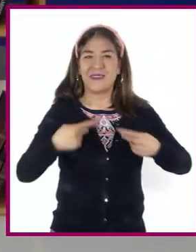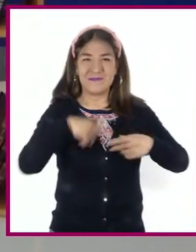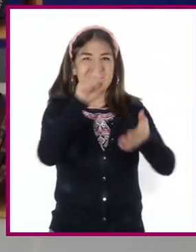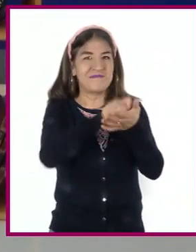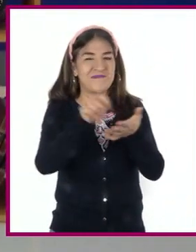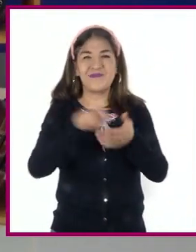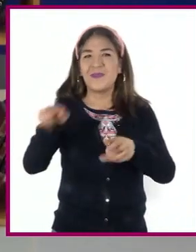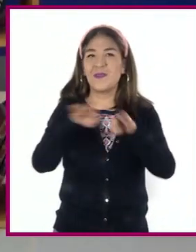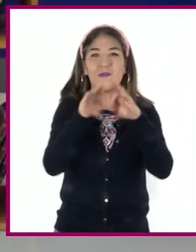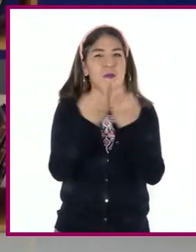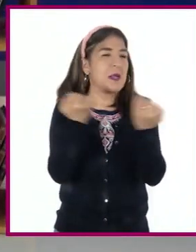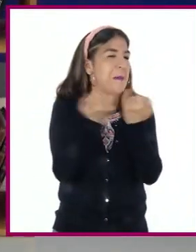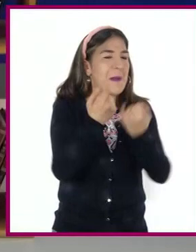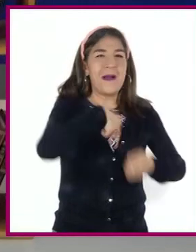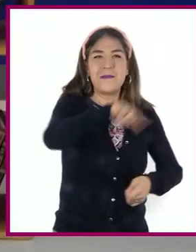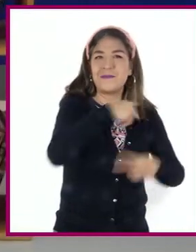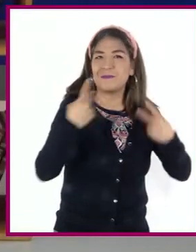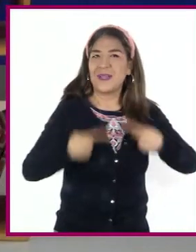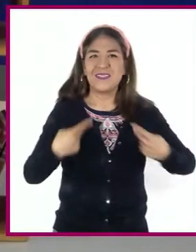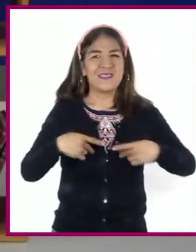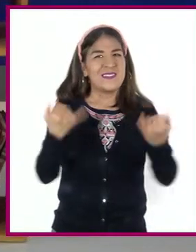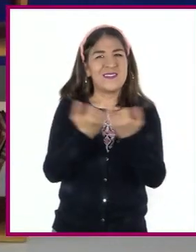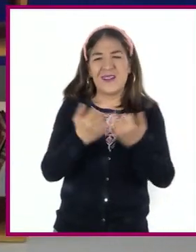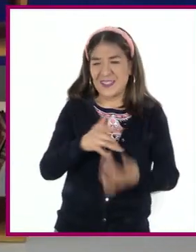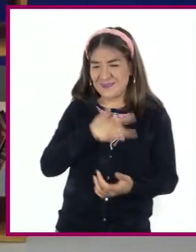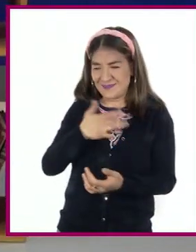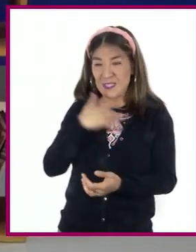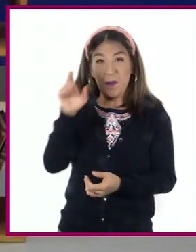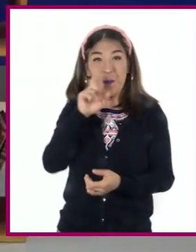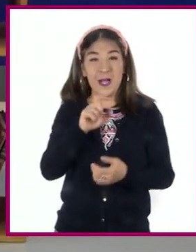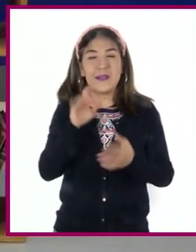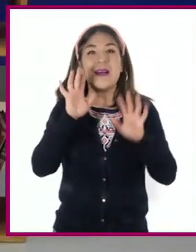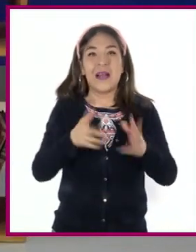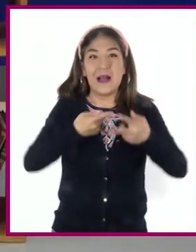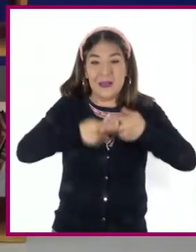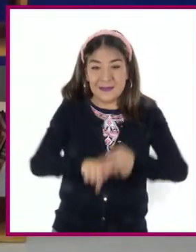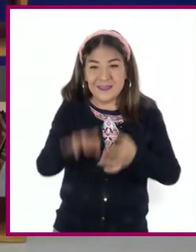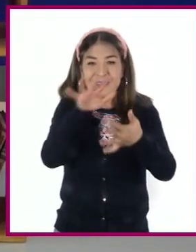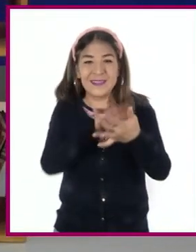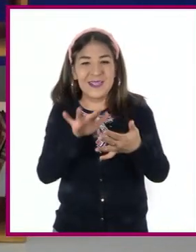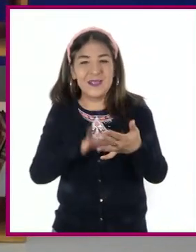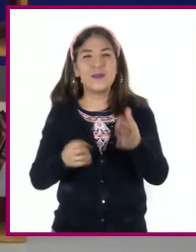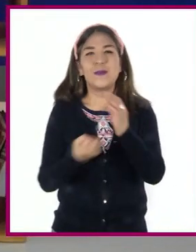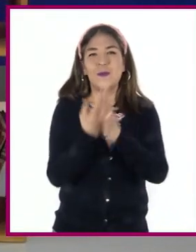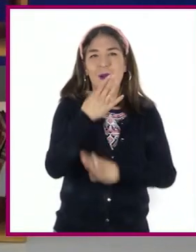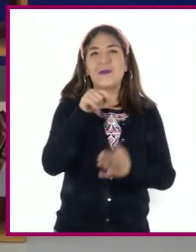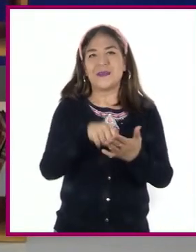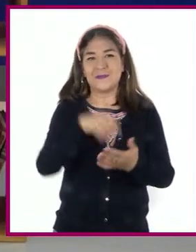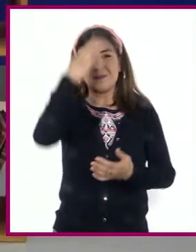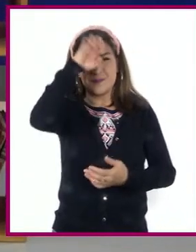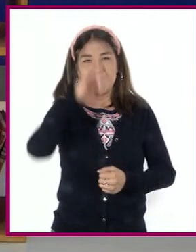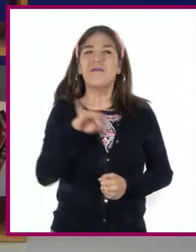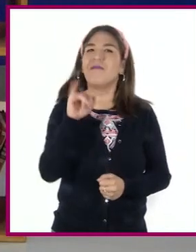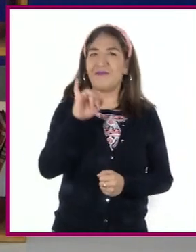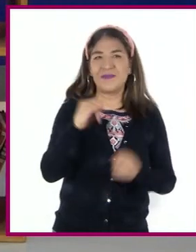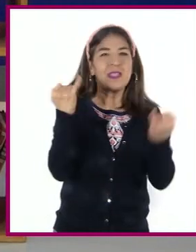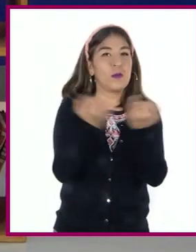inkimatisej. Ihkino inkipihuise tlen inkimatija huan ihkino achillo inkimatisej